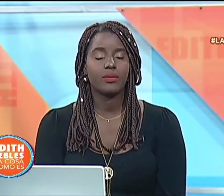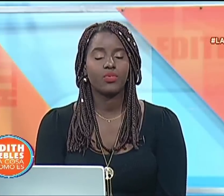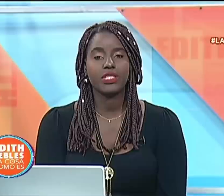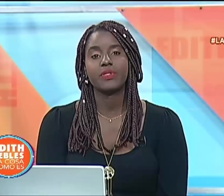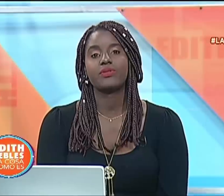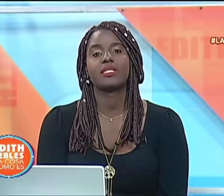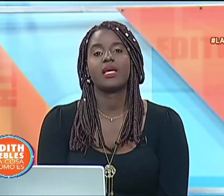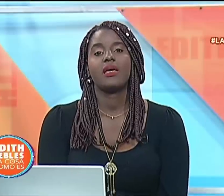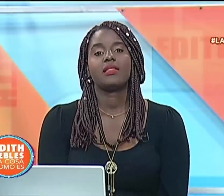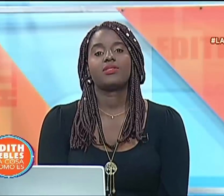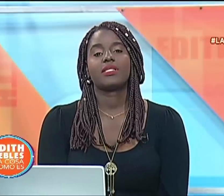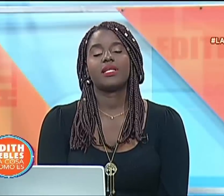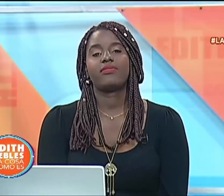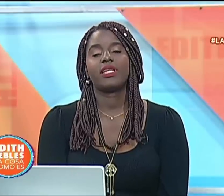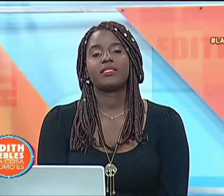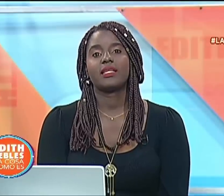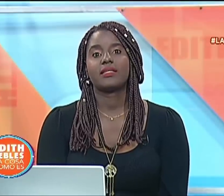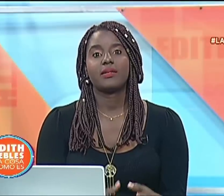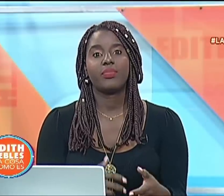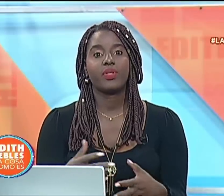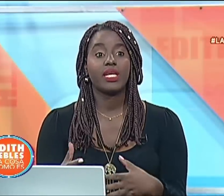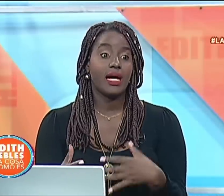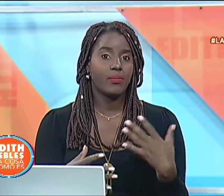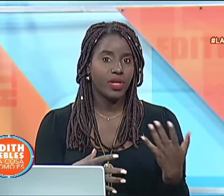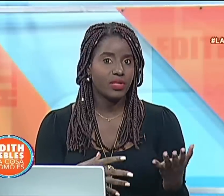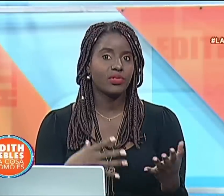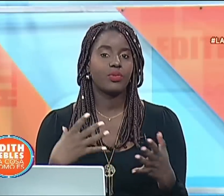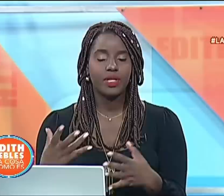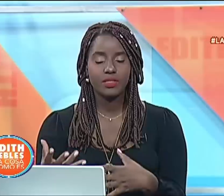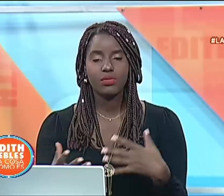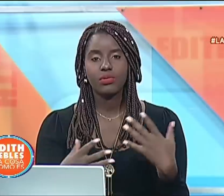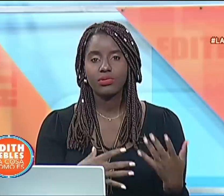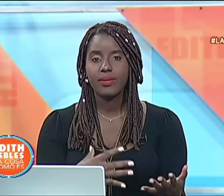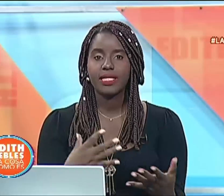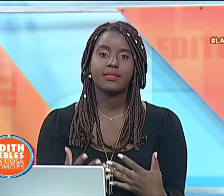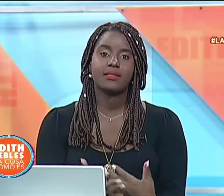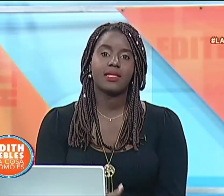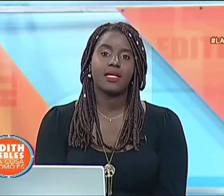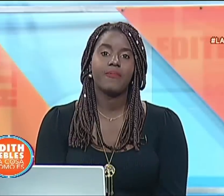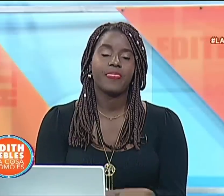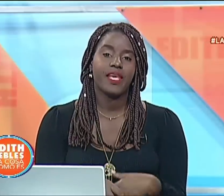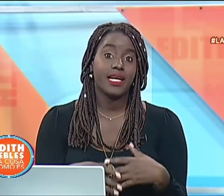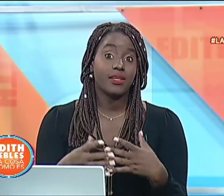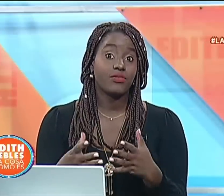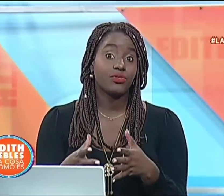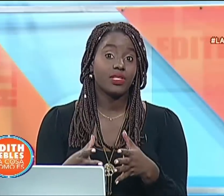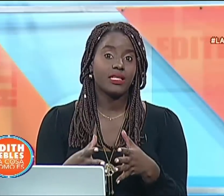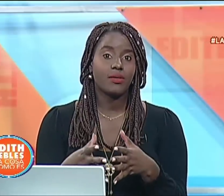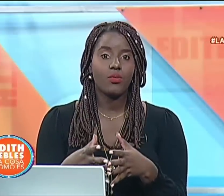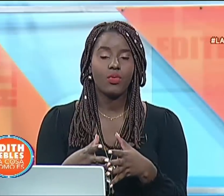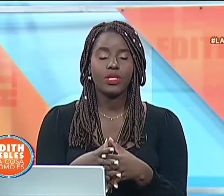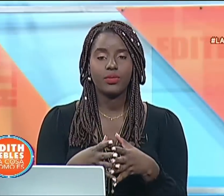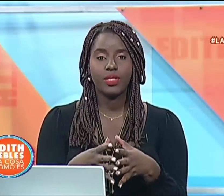que muchas personas de hecho hacen referencia de que si podía, previa a su aprobación, uno de los debates que se tenía era que no fuese